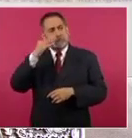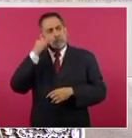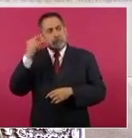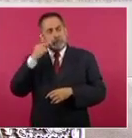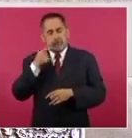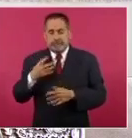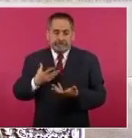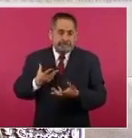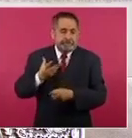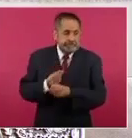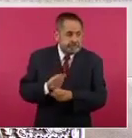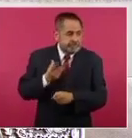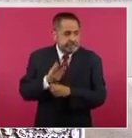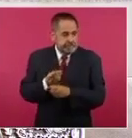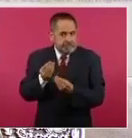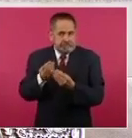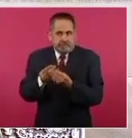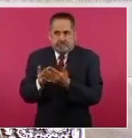son